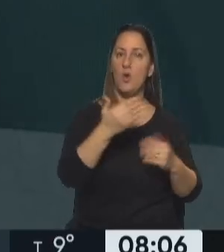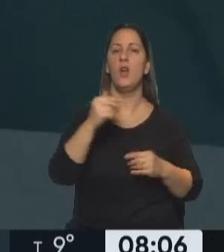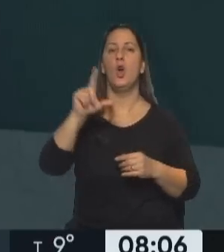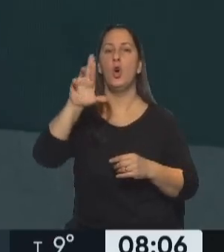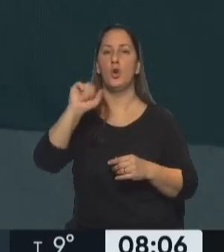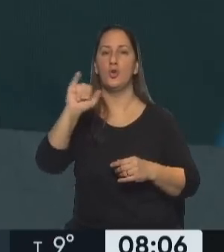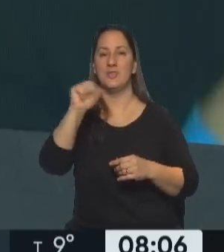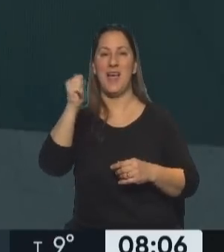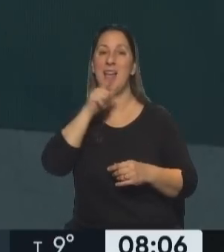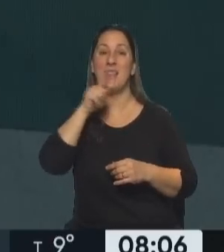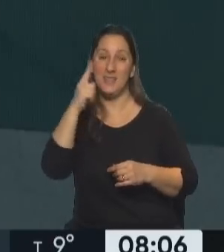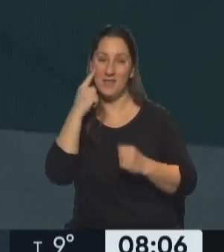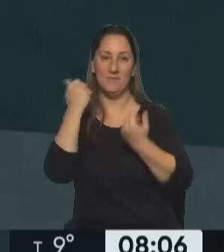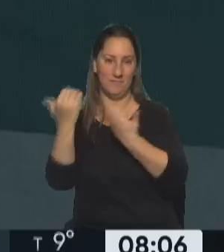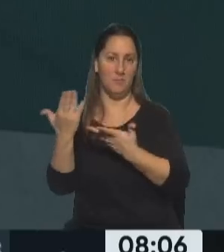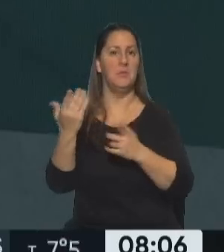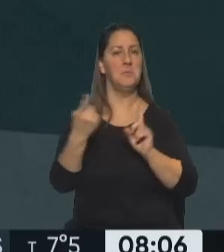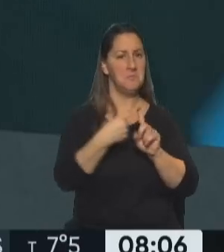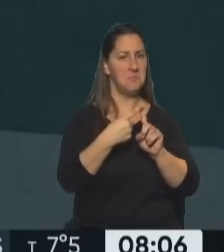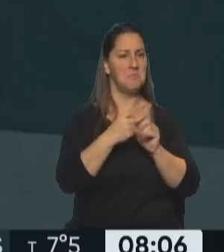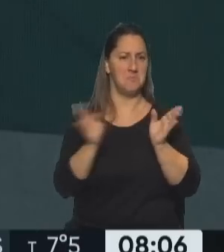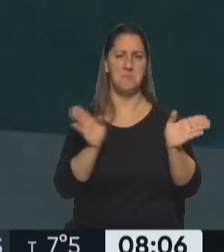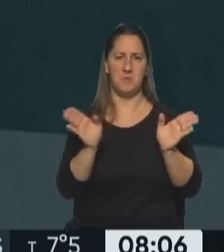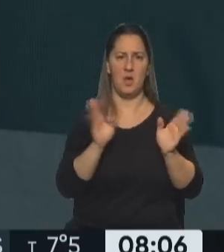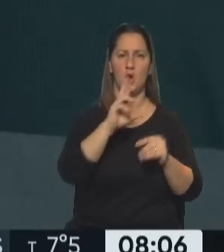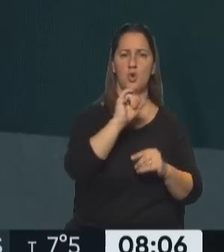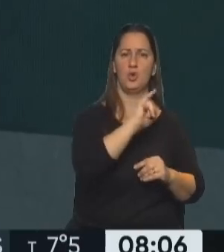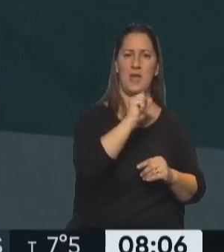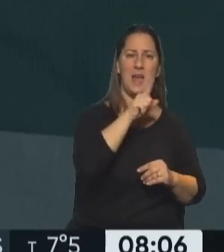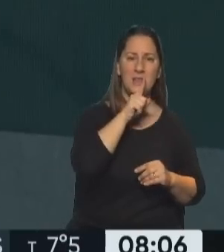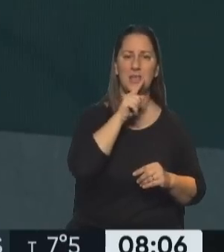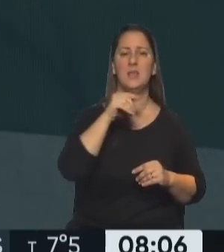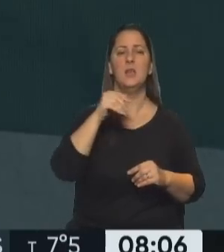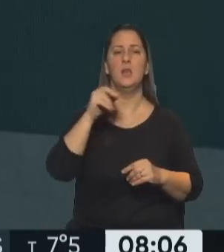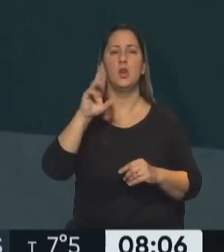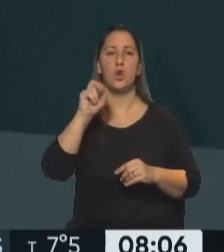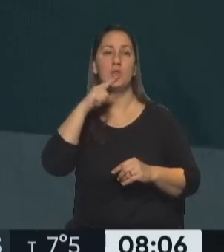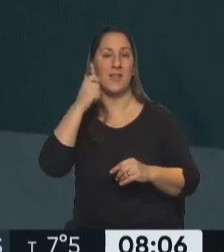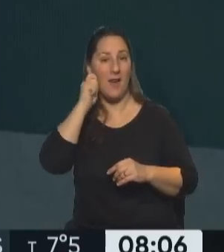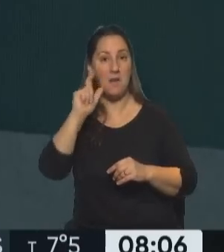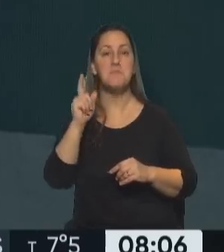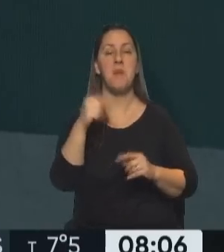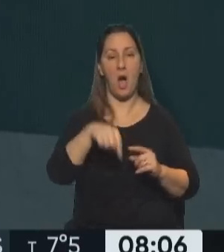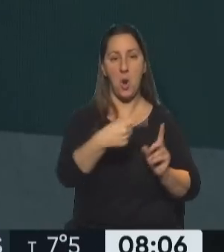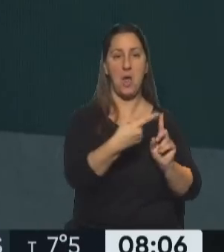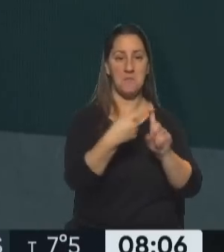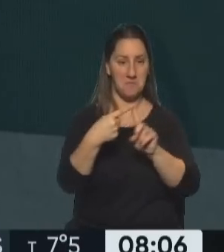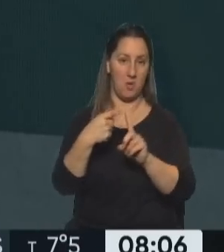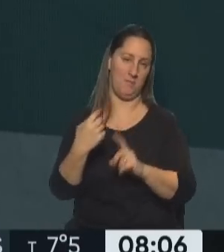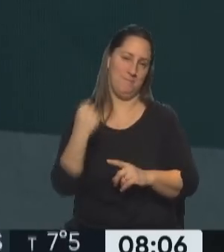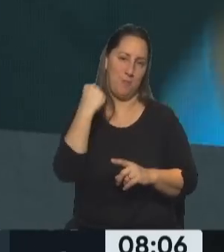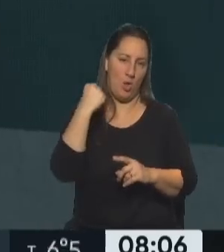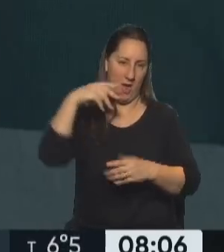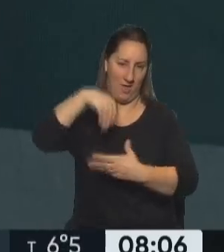otro. Esa troika conformada por Horacio Rosati, por Juan Carlos Maqueda y por Carlos Rosenkrantz, que hoy es el poder dominante dentro